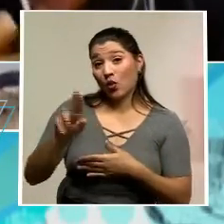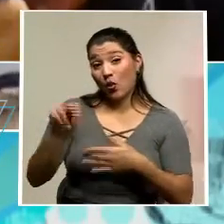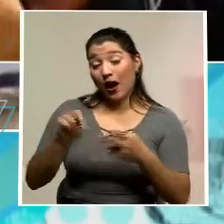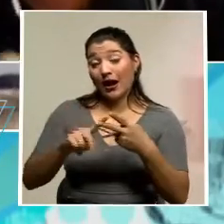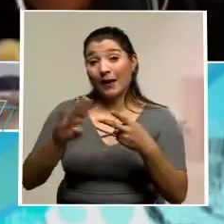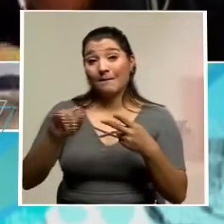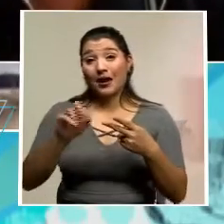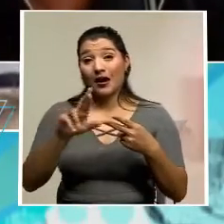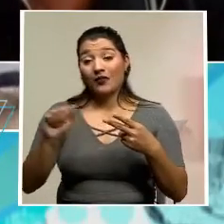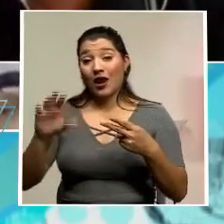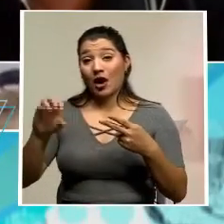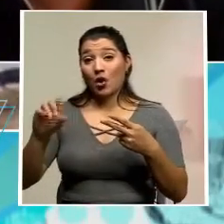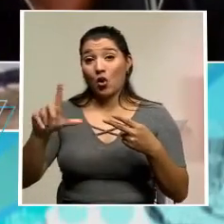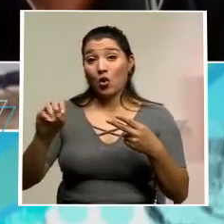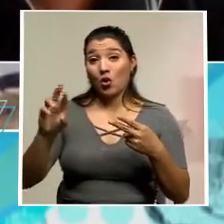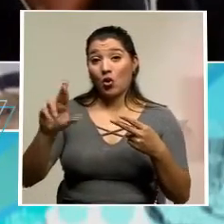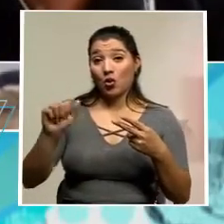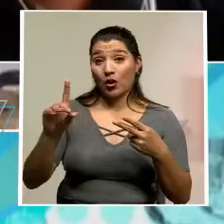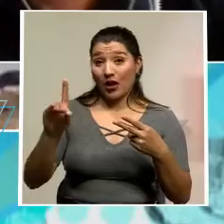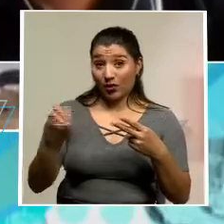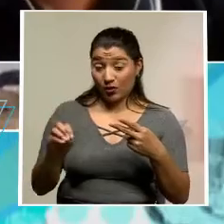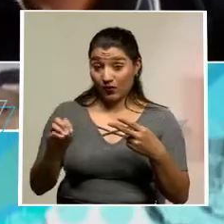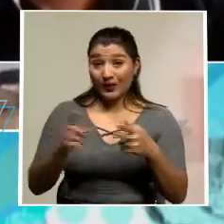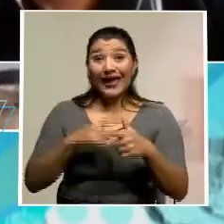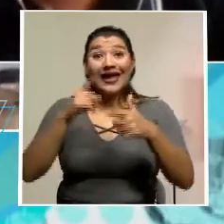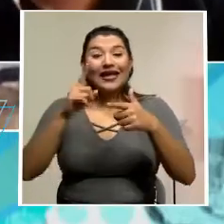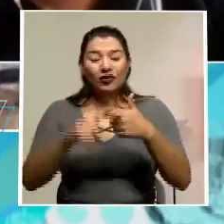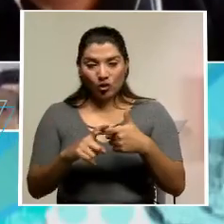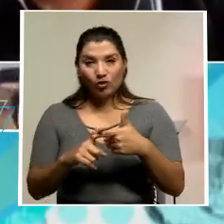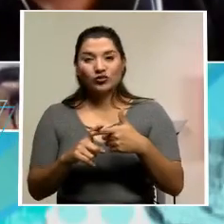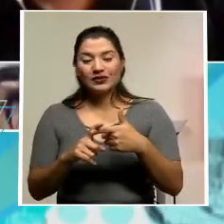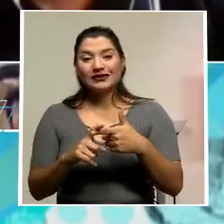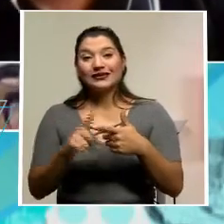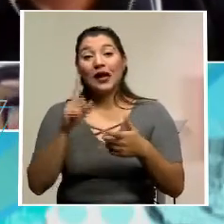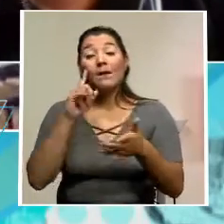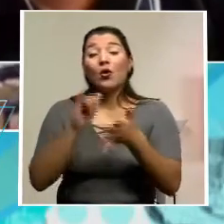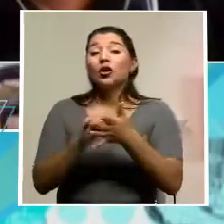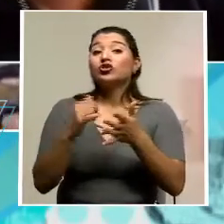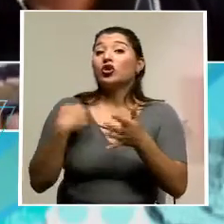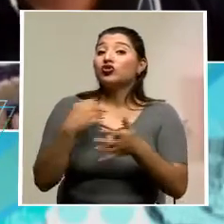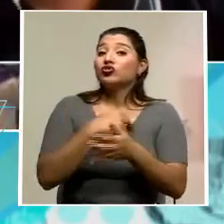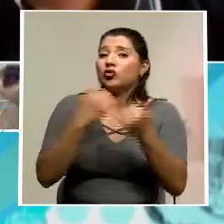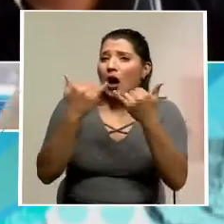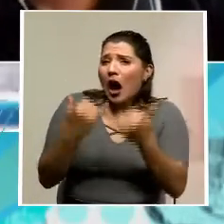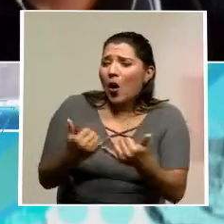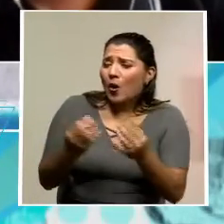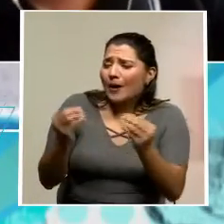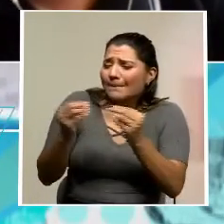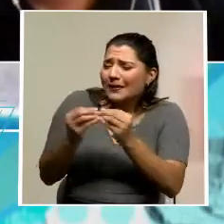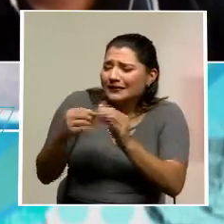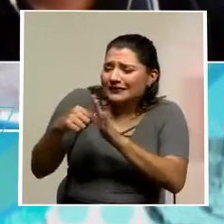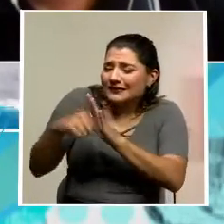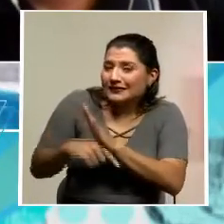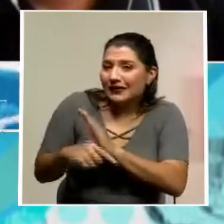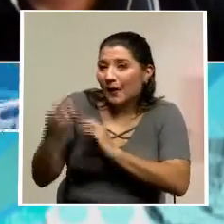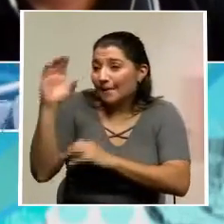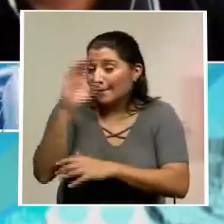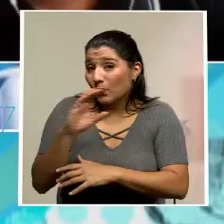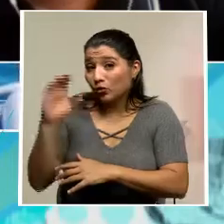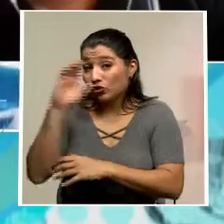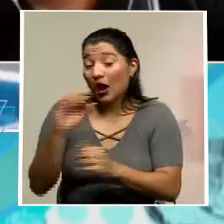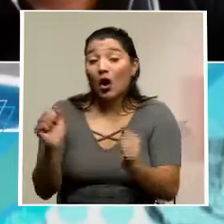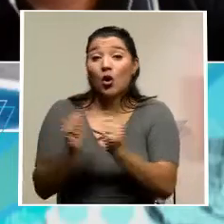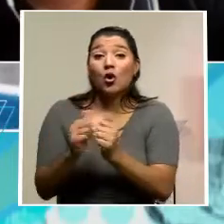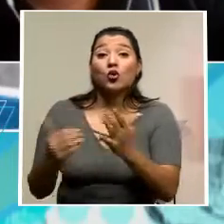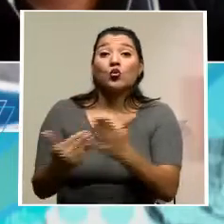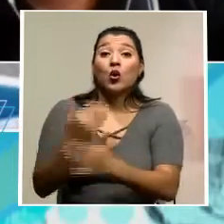Entonces, sobre ese trabajo nosotros estamos expandiendo y afinando nuestra búsqueda a través de este nuevo